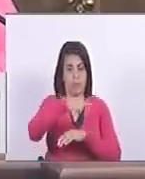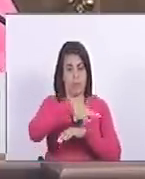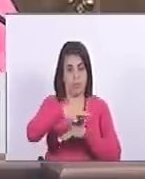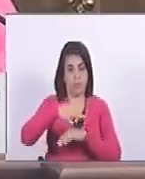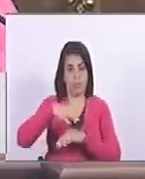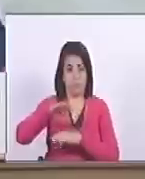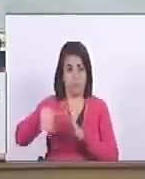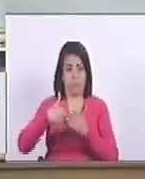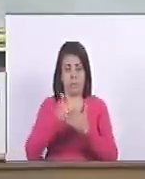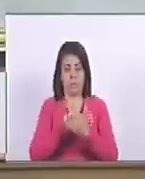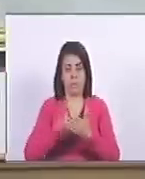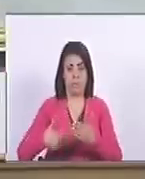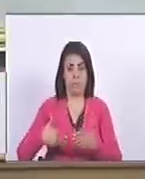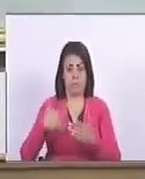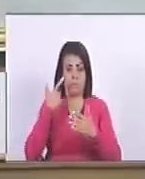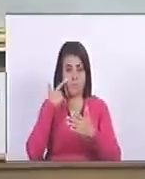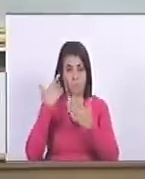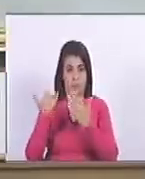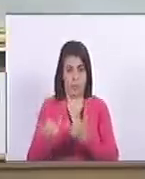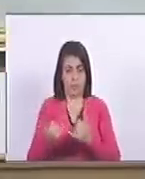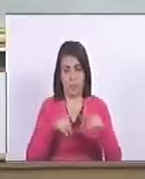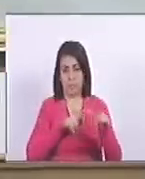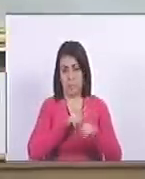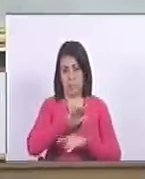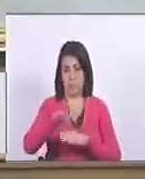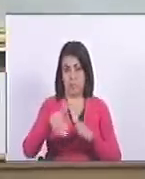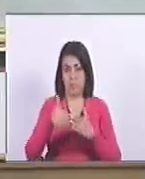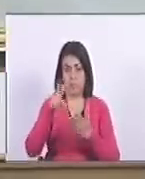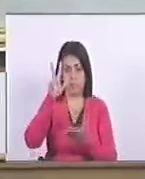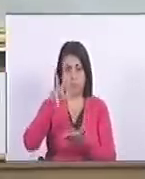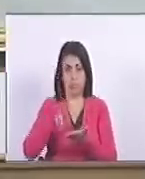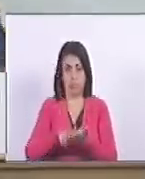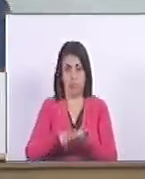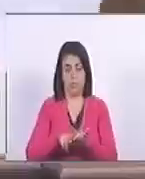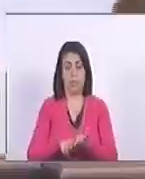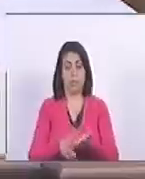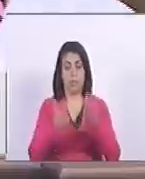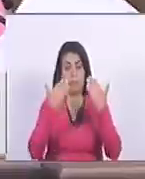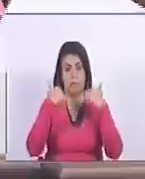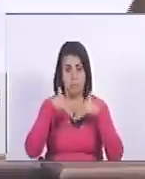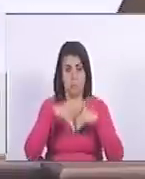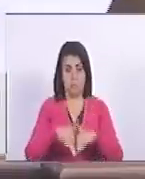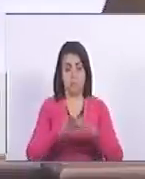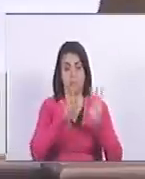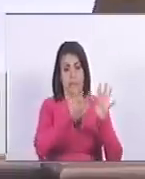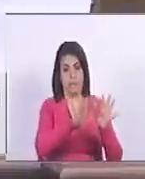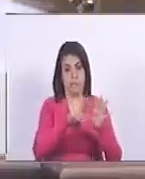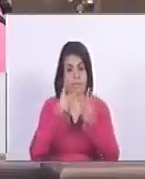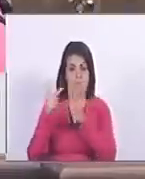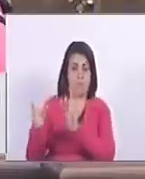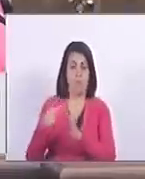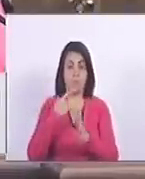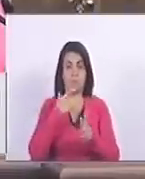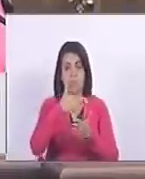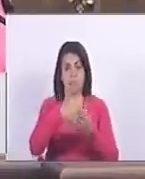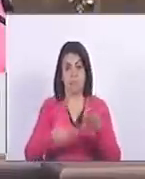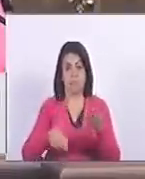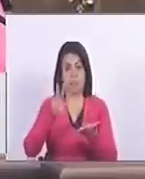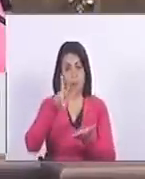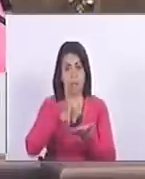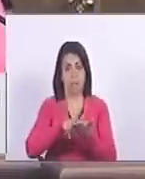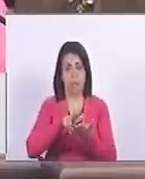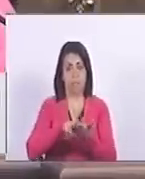Esto, señor presidente. En consideración el epígrafe. Aprobado. Siguiente. Décimo séptimo.